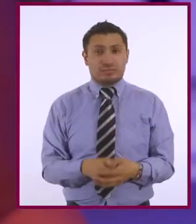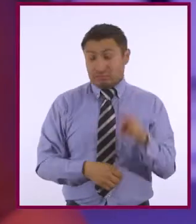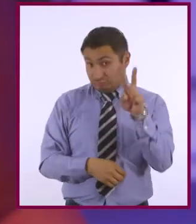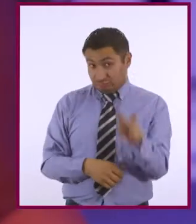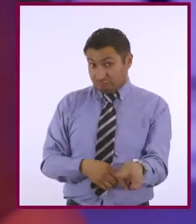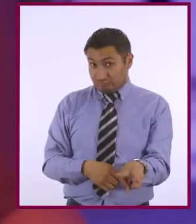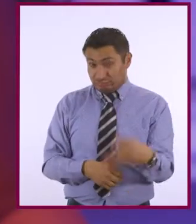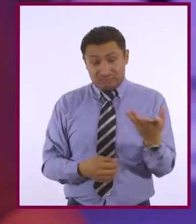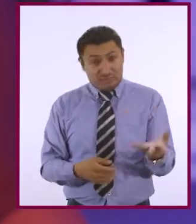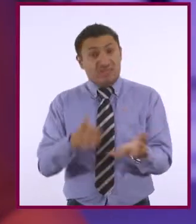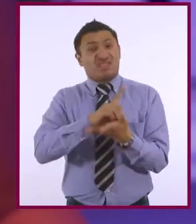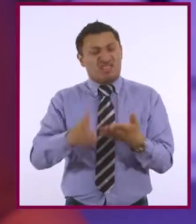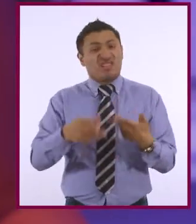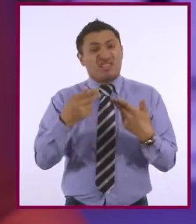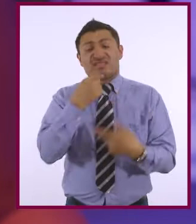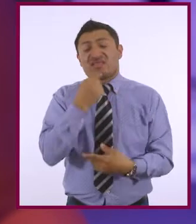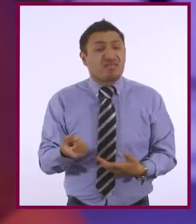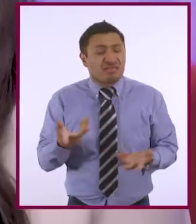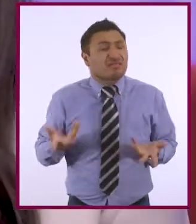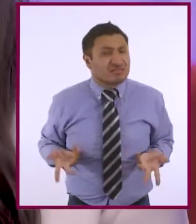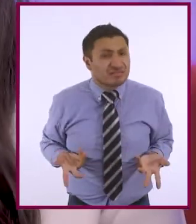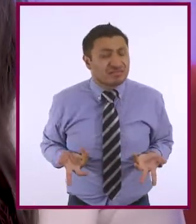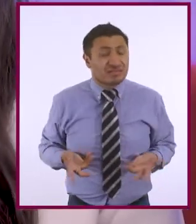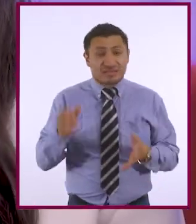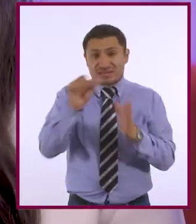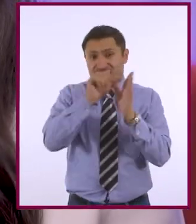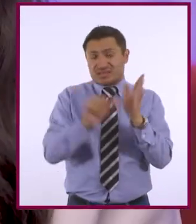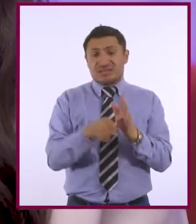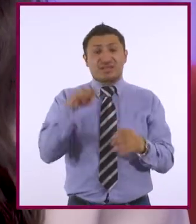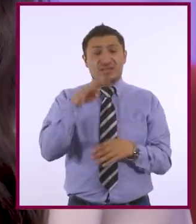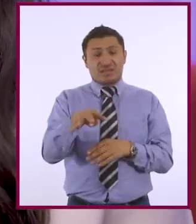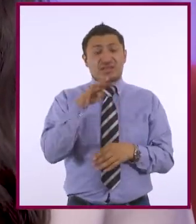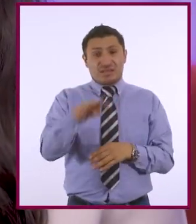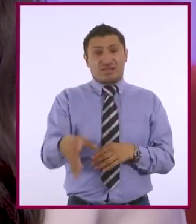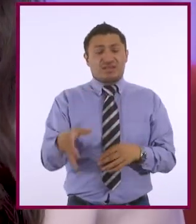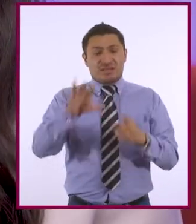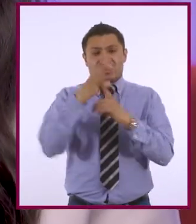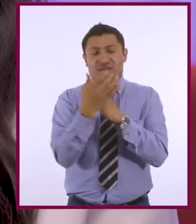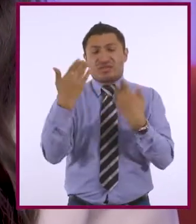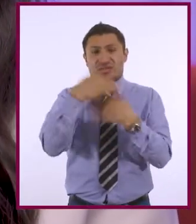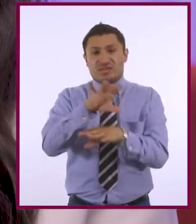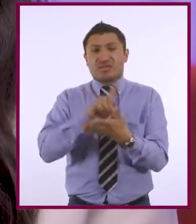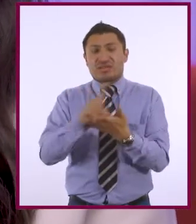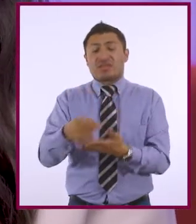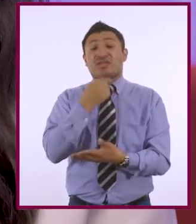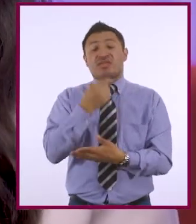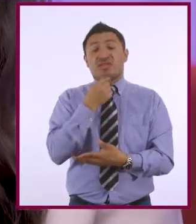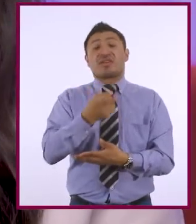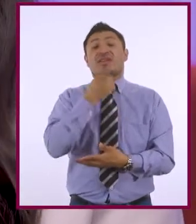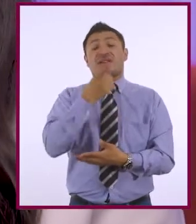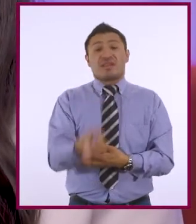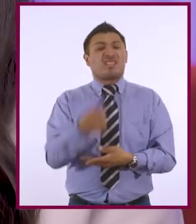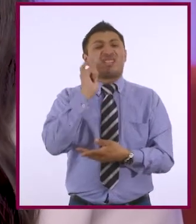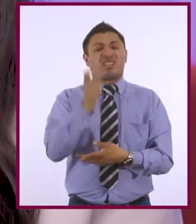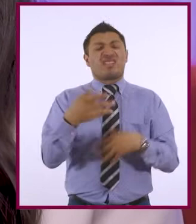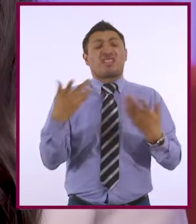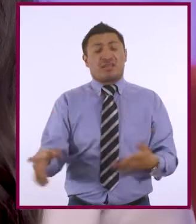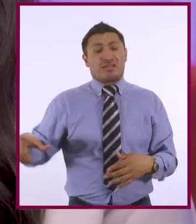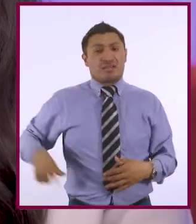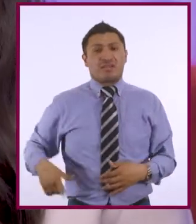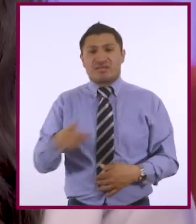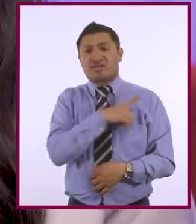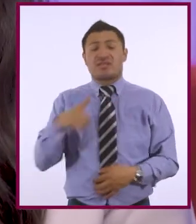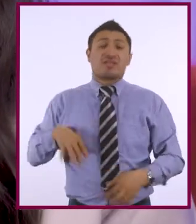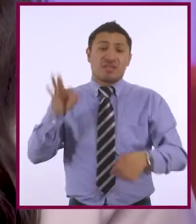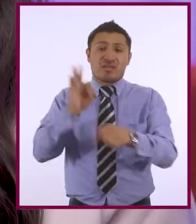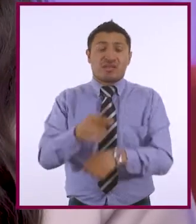serio? ¿Y los derechos de las y los niños? El artículo 19 de la Convención sobre los Derechos de los Niños dice que los gobiernos deben de